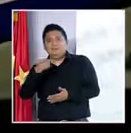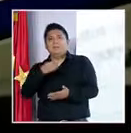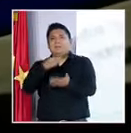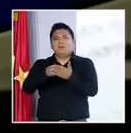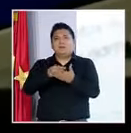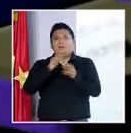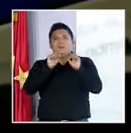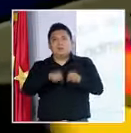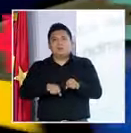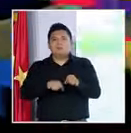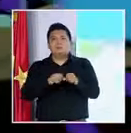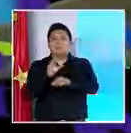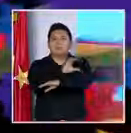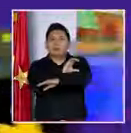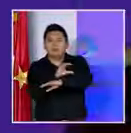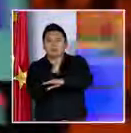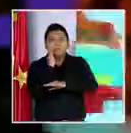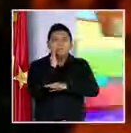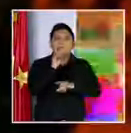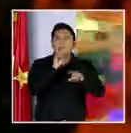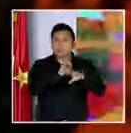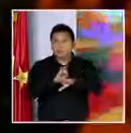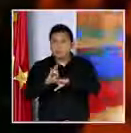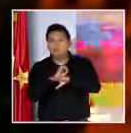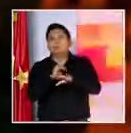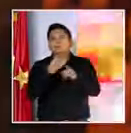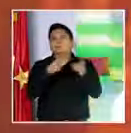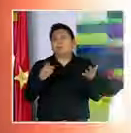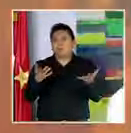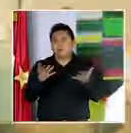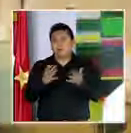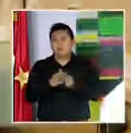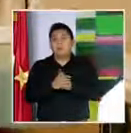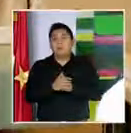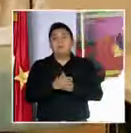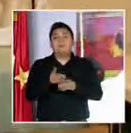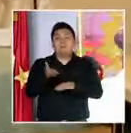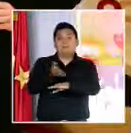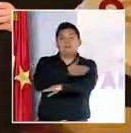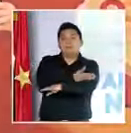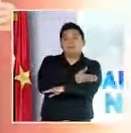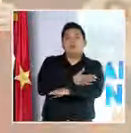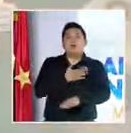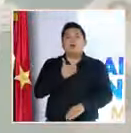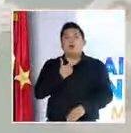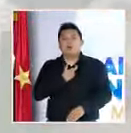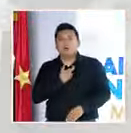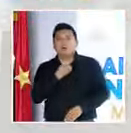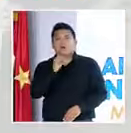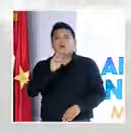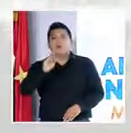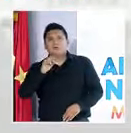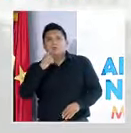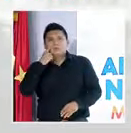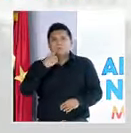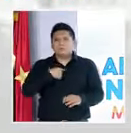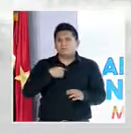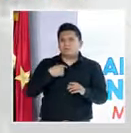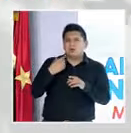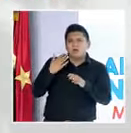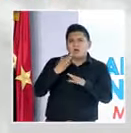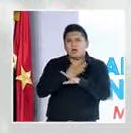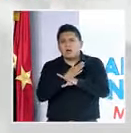impuestos departamentales. Para el año 2021 también recibimos medalla de oro en la lucha anticontrabando. Por ello,